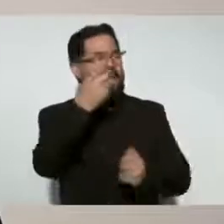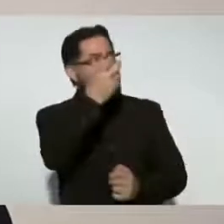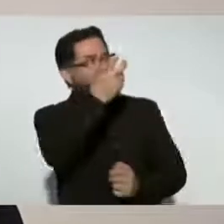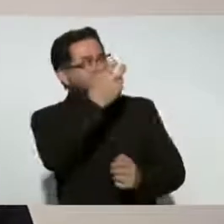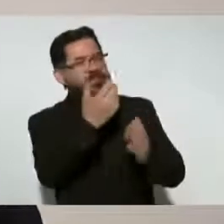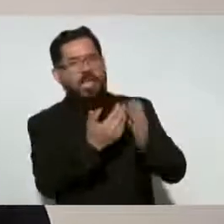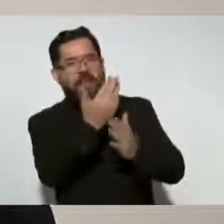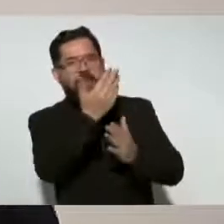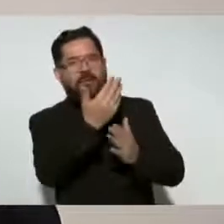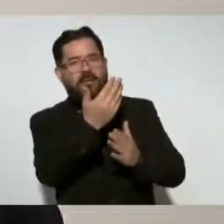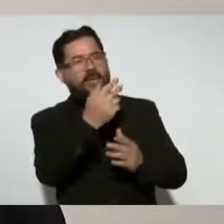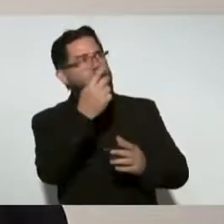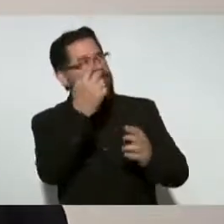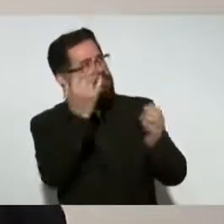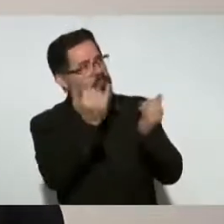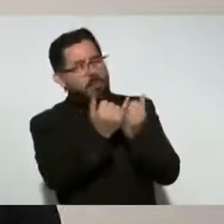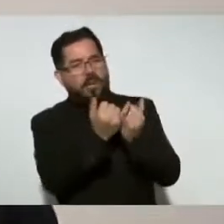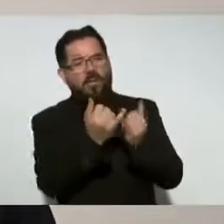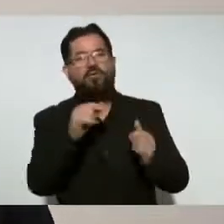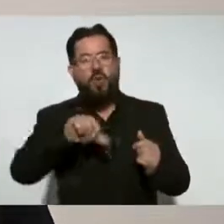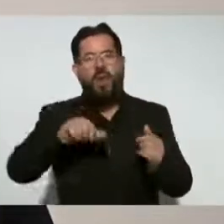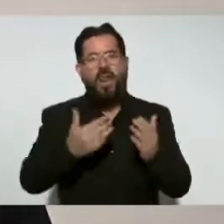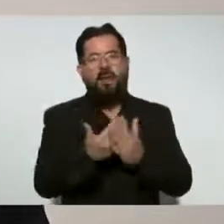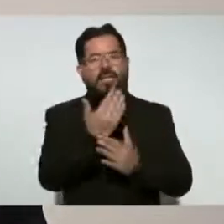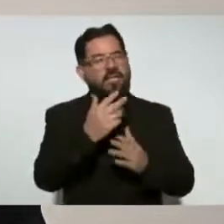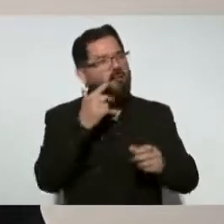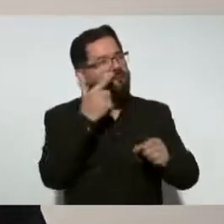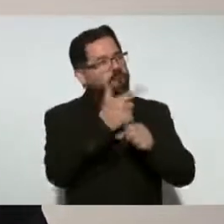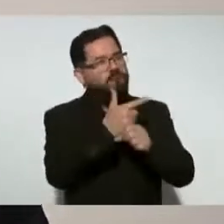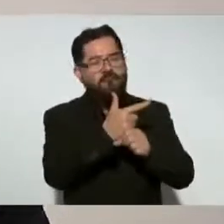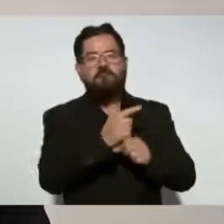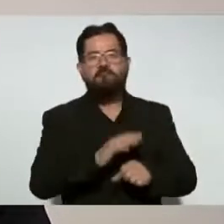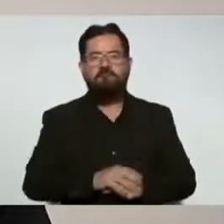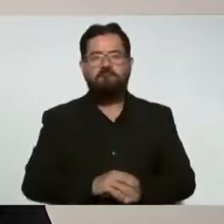mañana, un hospital para